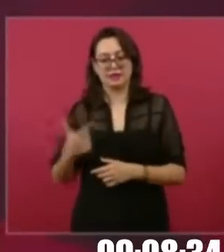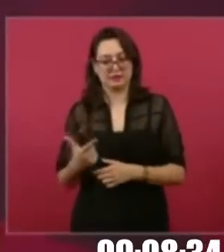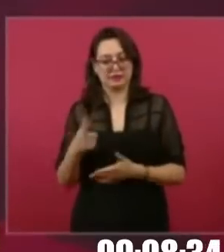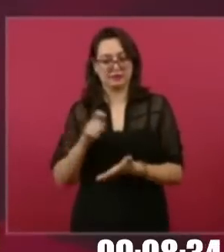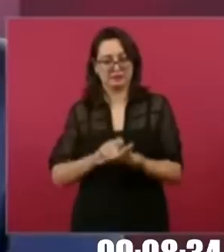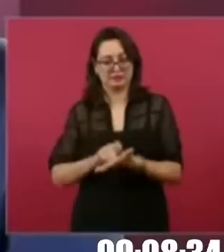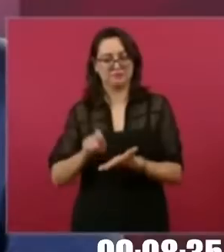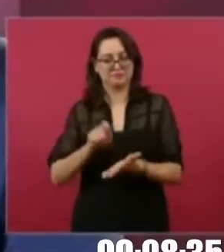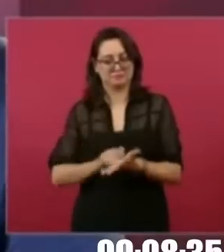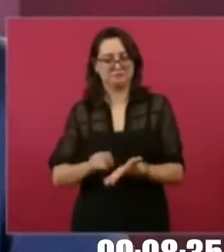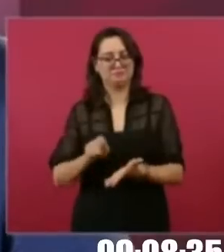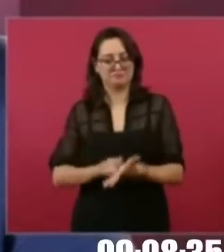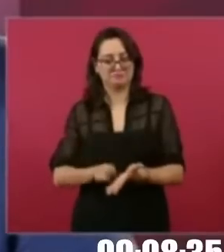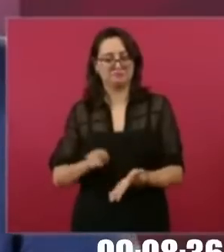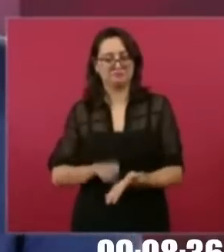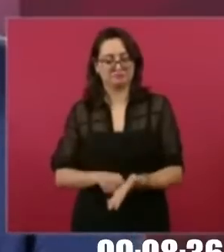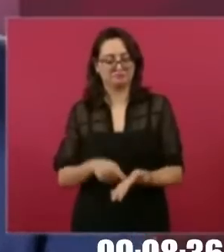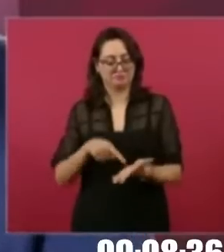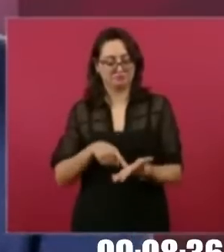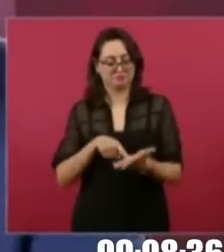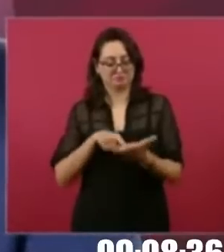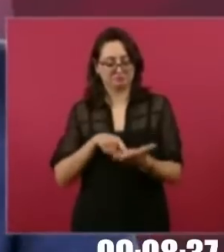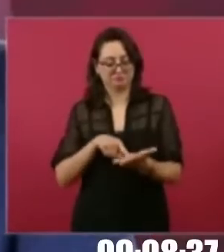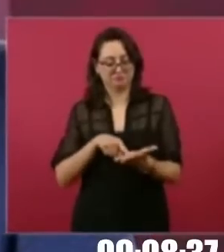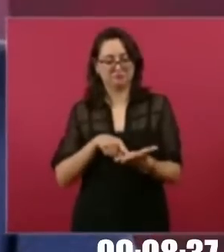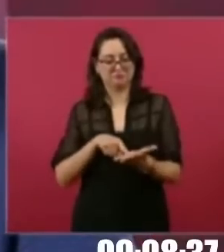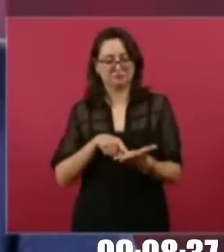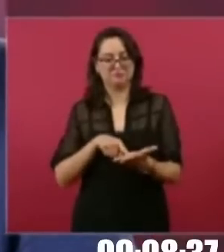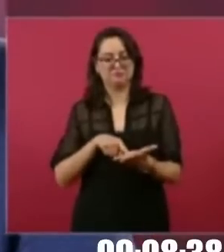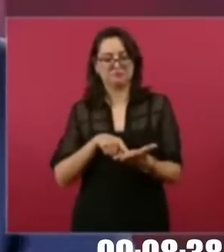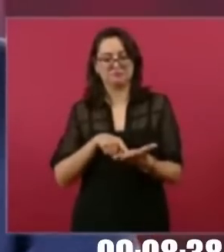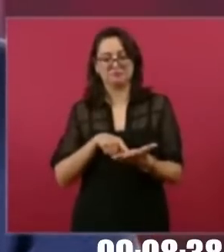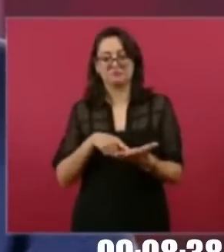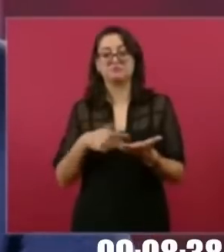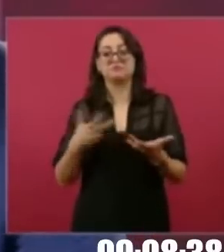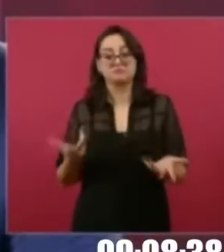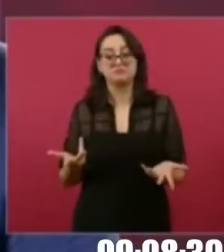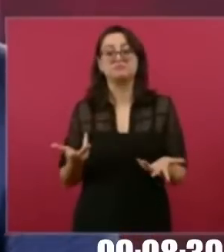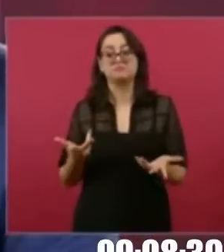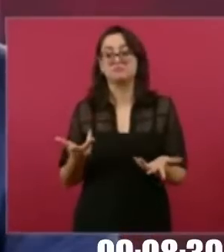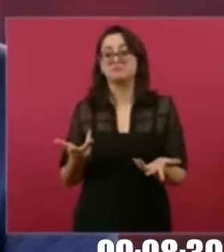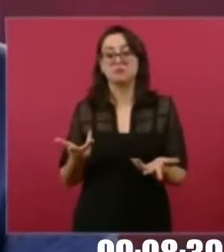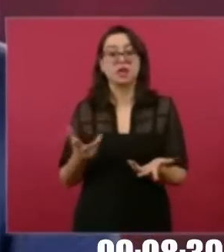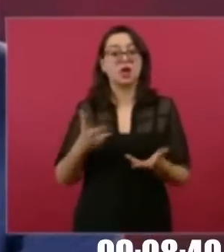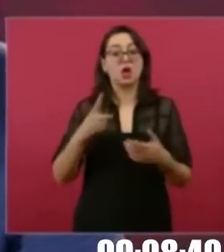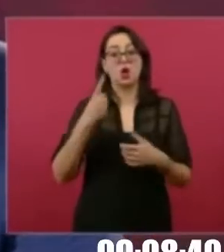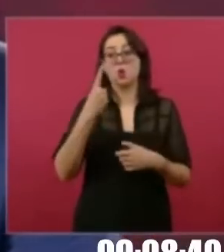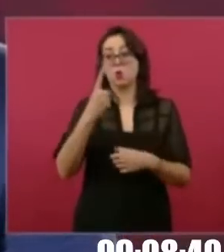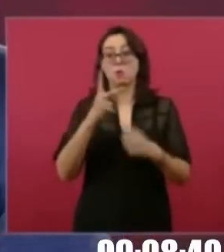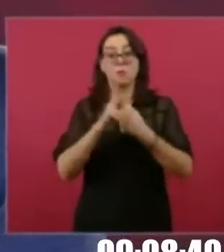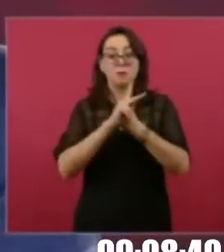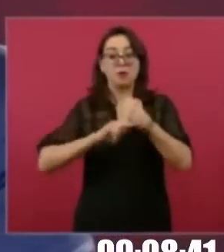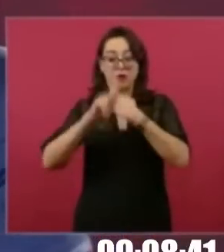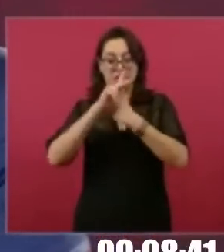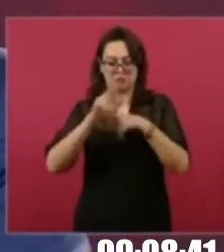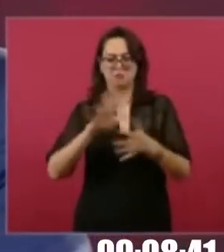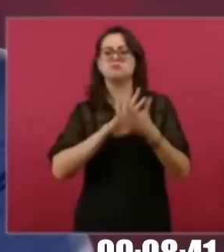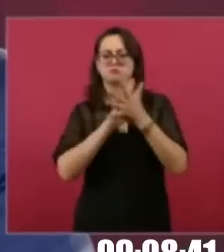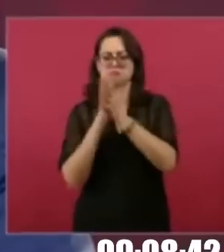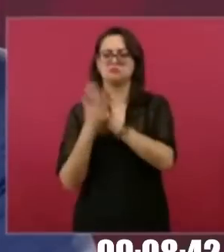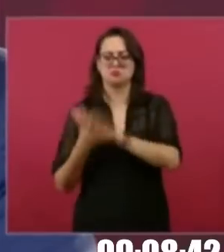y él habla de eso de que solo por la vía Armada podía llevarse a